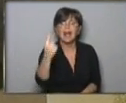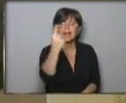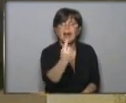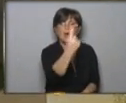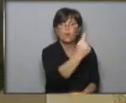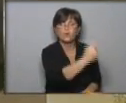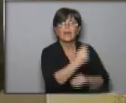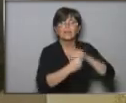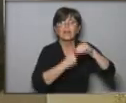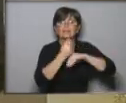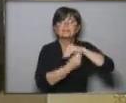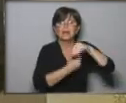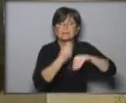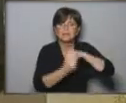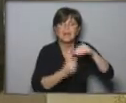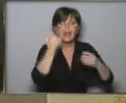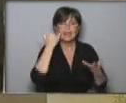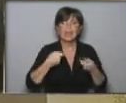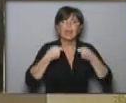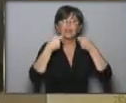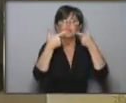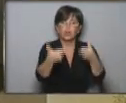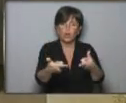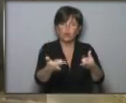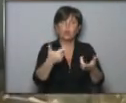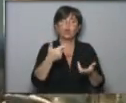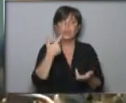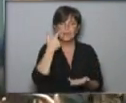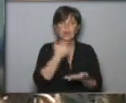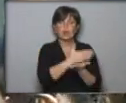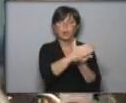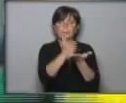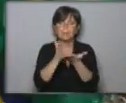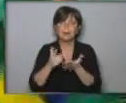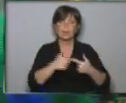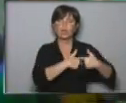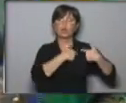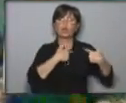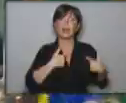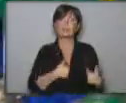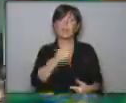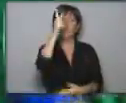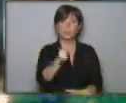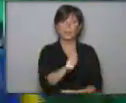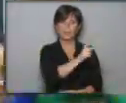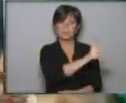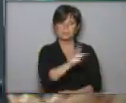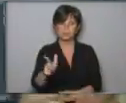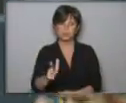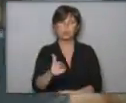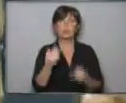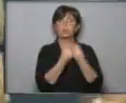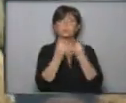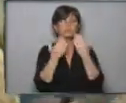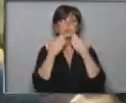a cada una de las familias. Y les doy, imparto con corazón a todos ustedes la bendición. Muchas